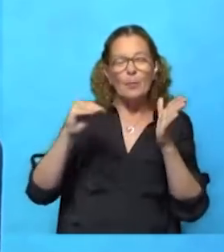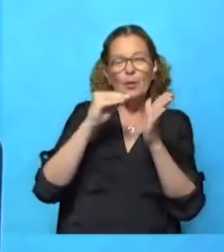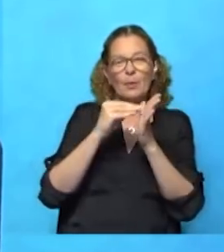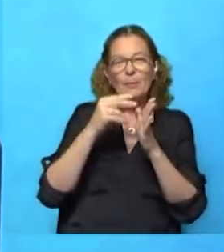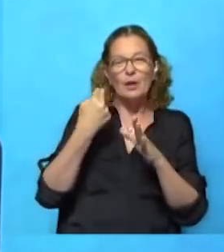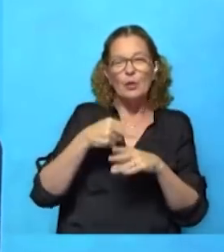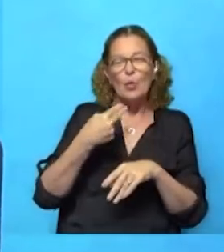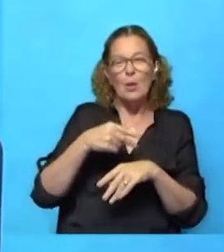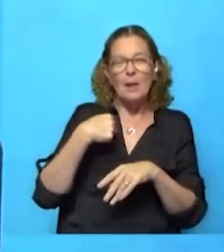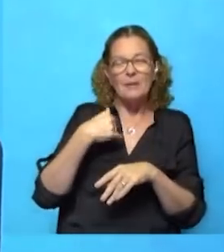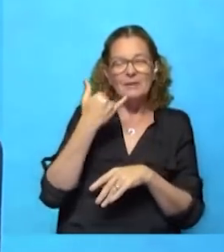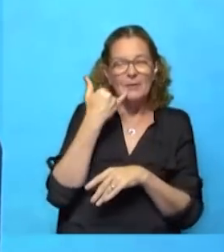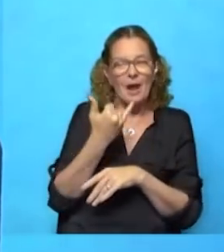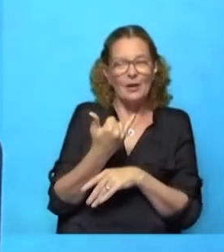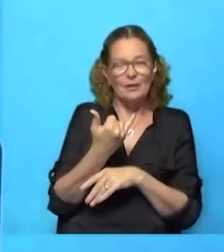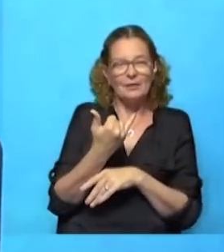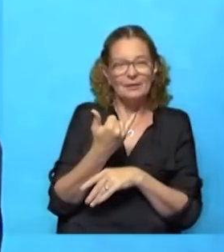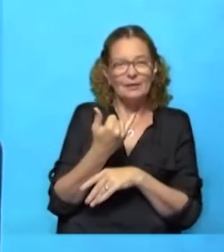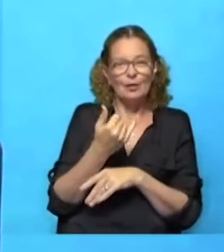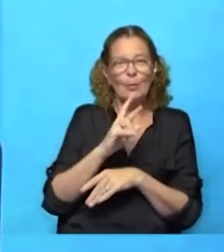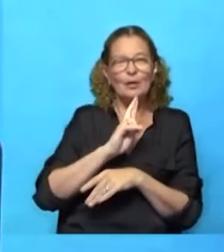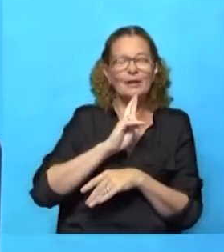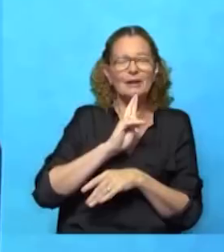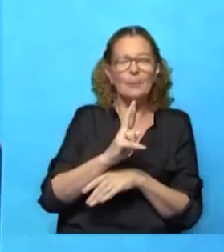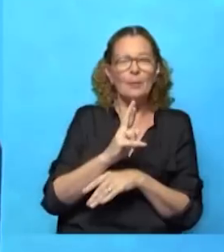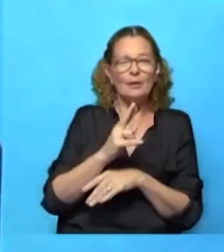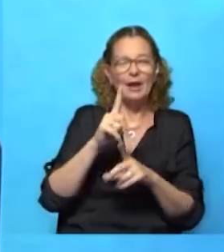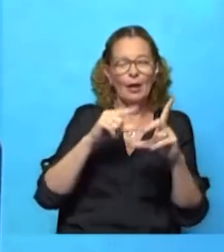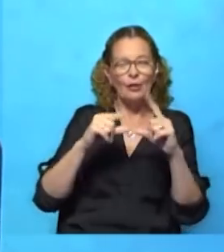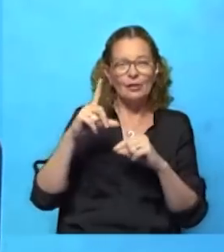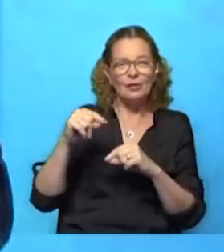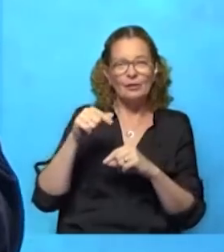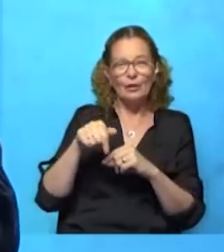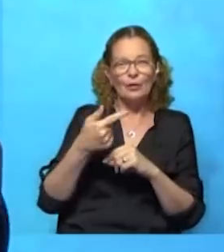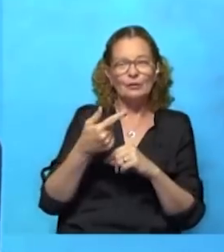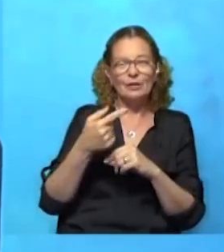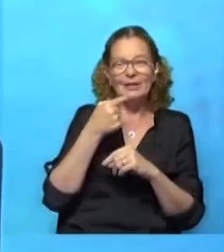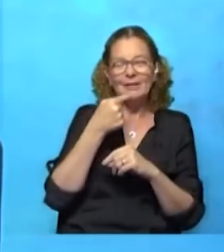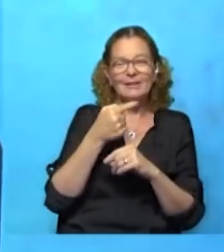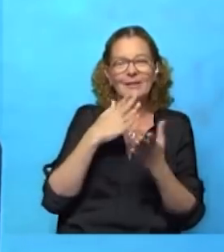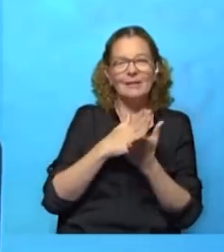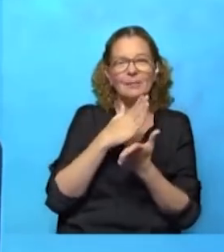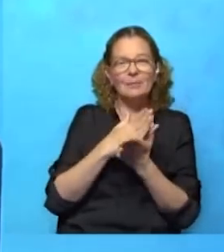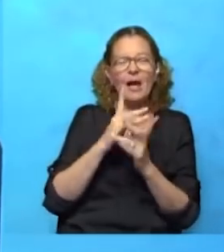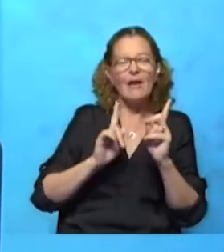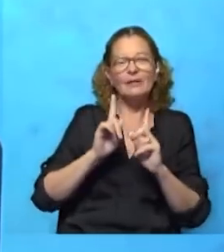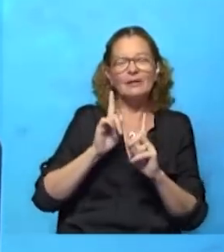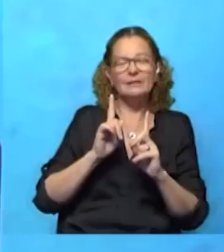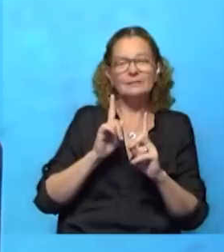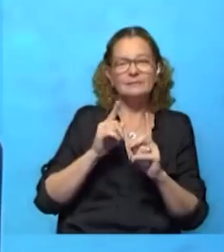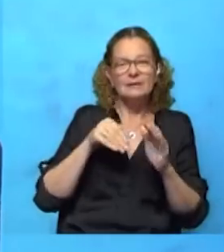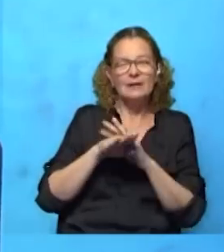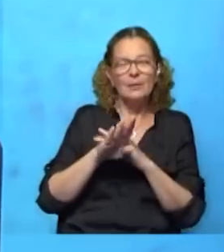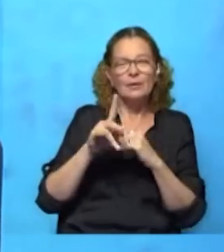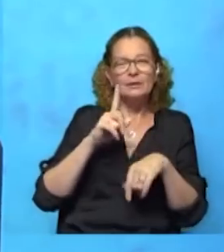a mí nunca me llamaron y bueno Cómo cómo se se responde a las encuestadoras porque es otra de las leyendas a veces cuando está